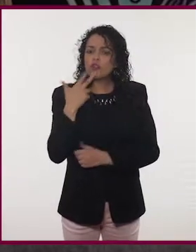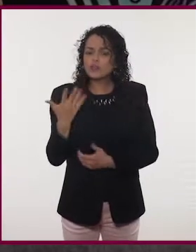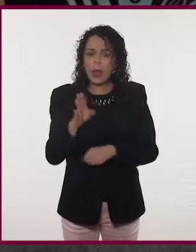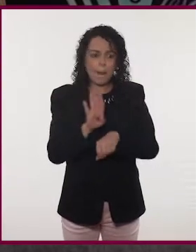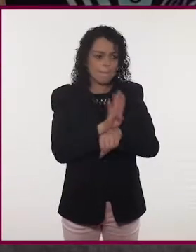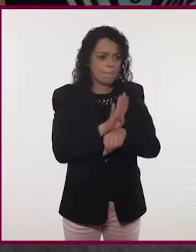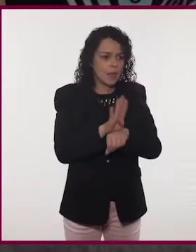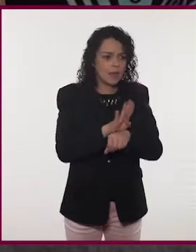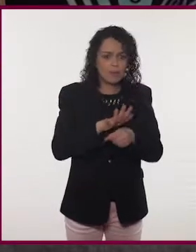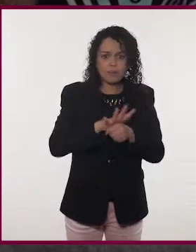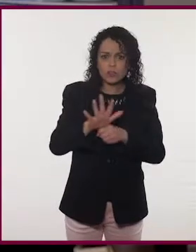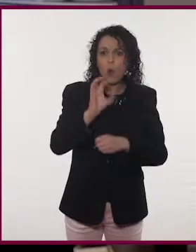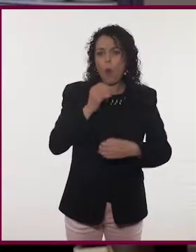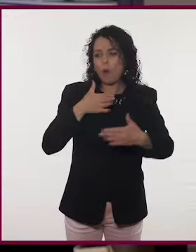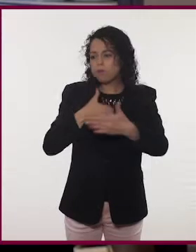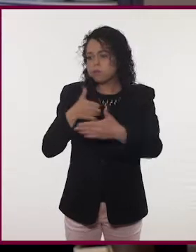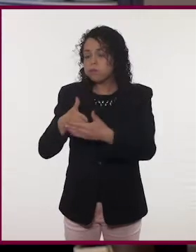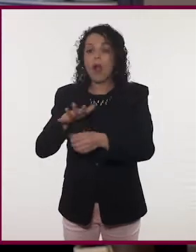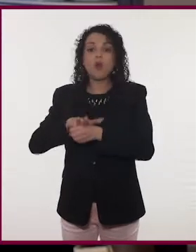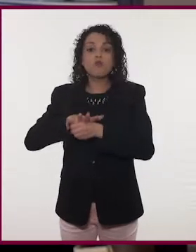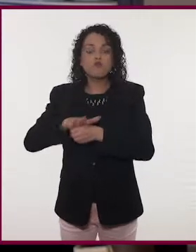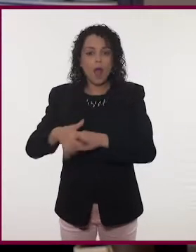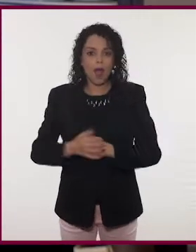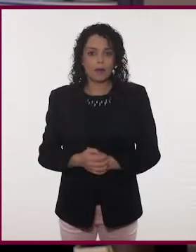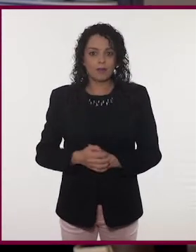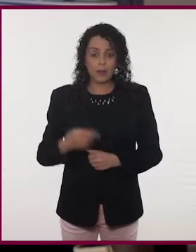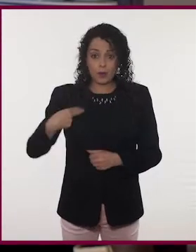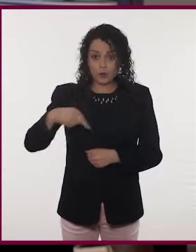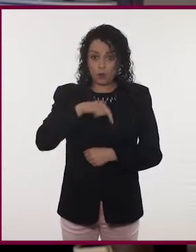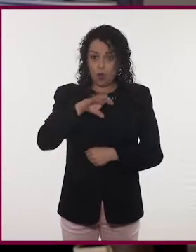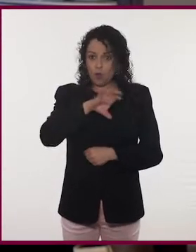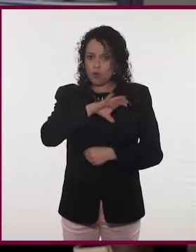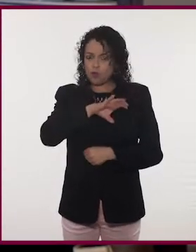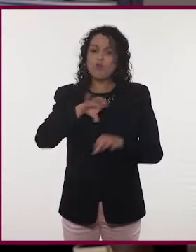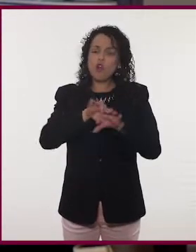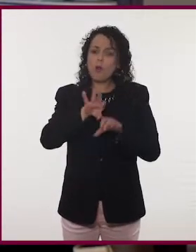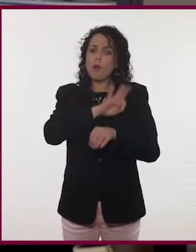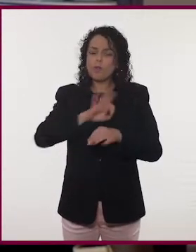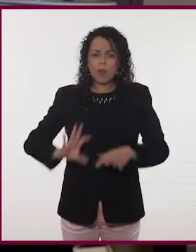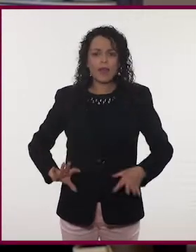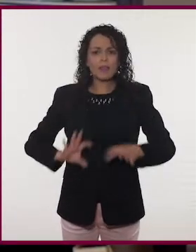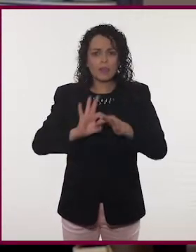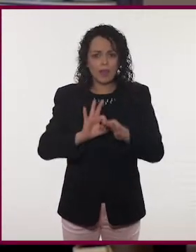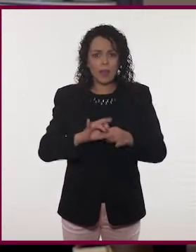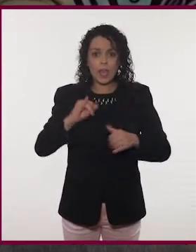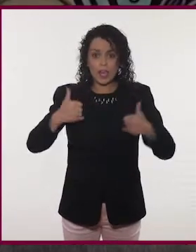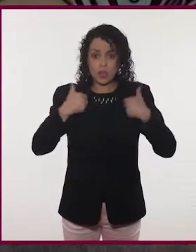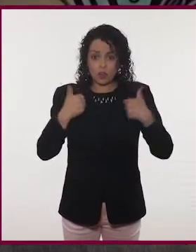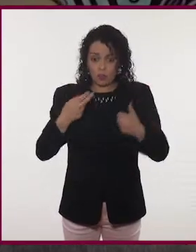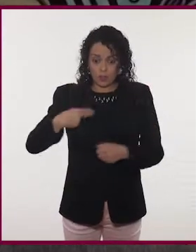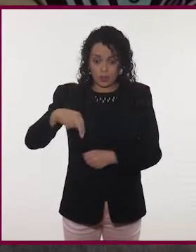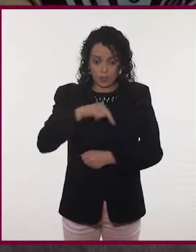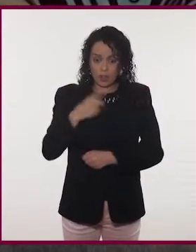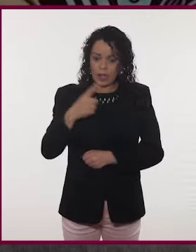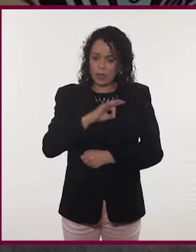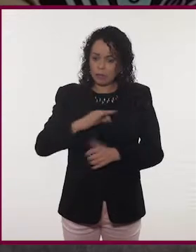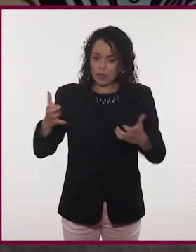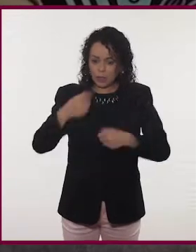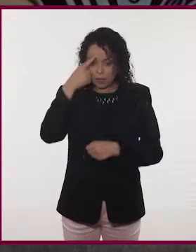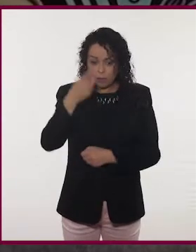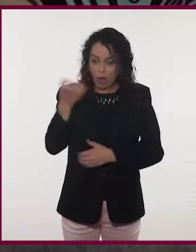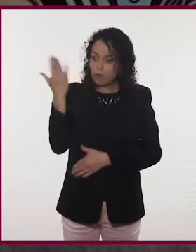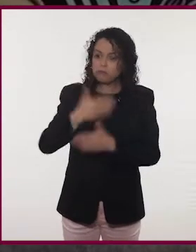beneficios y limitantes tiene? ¿Cómo podemos involucrarnos? ¿Y qué podemos hacer las personas jóvenes para hacer que esto